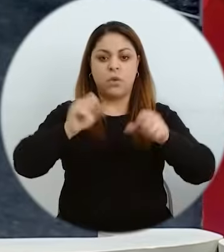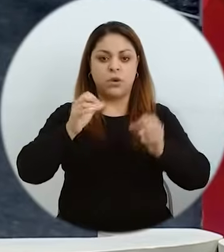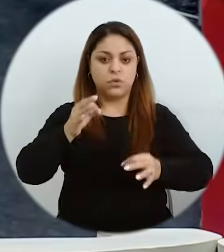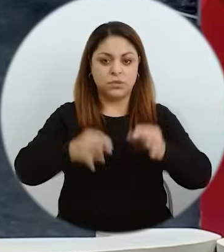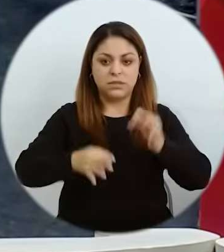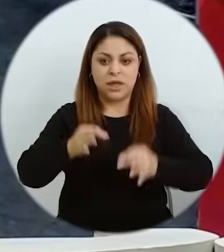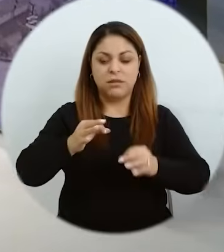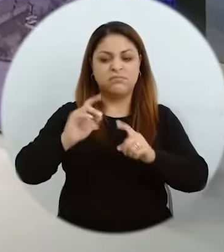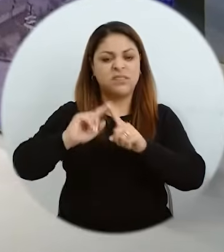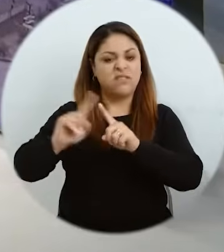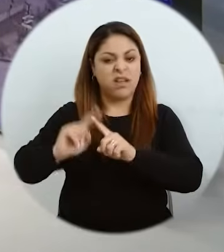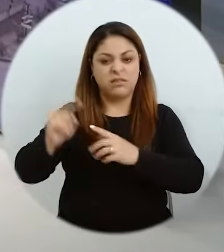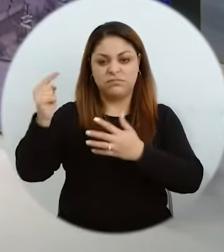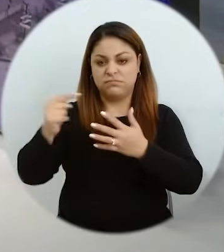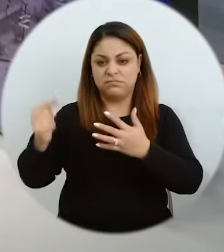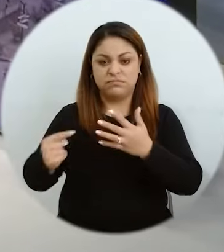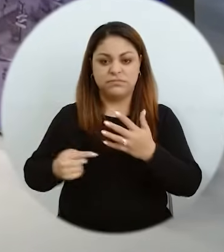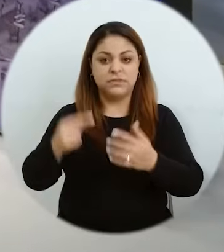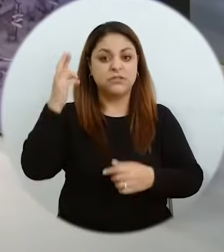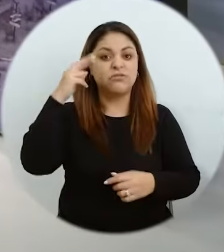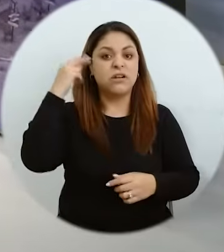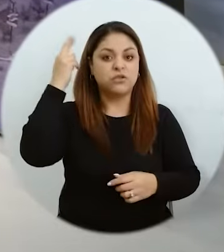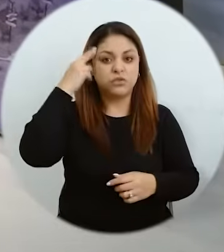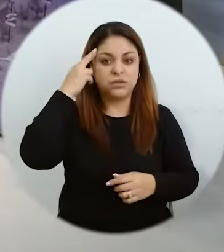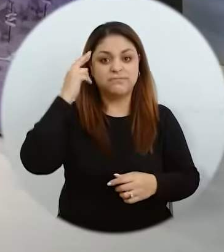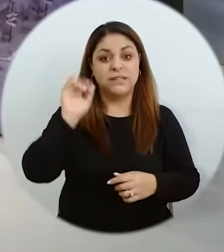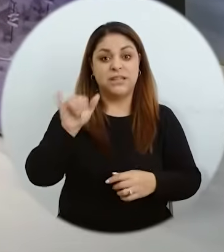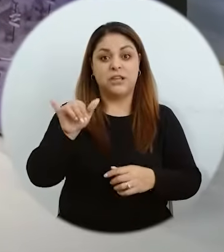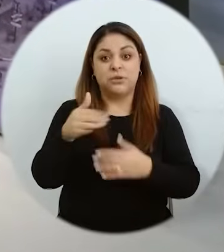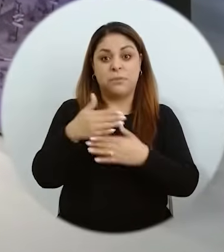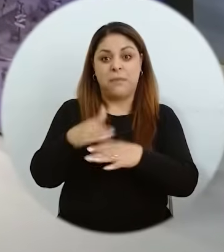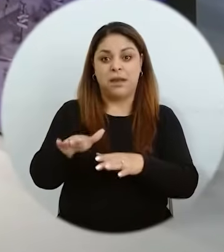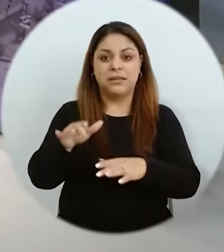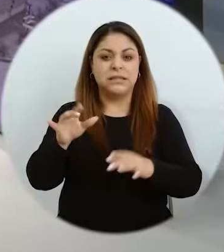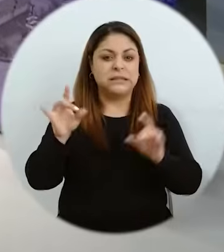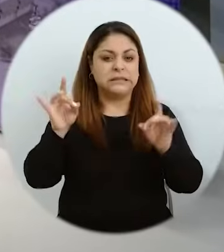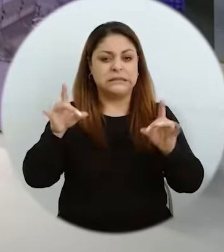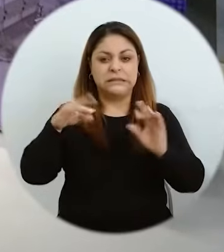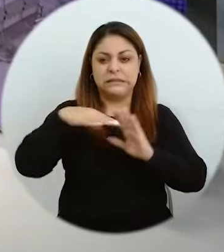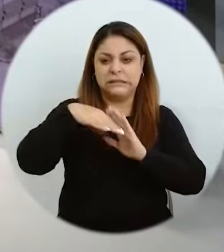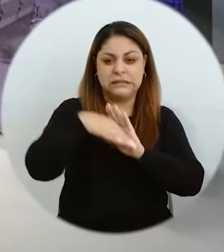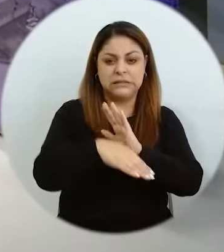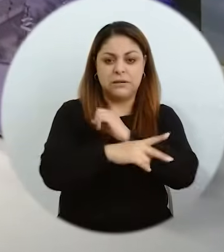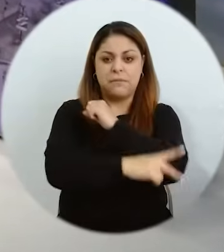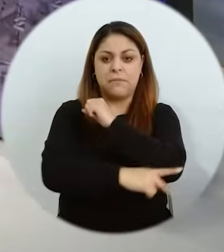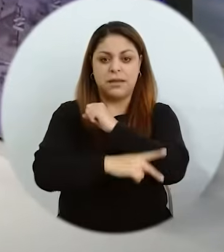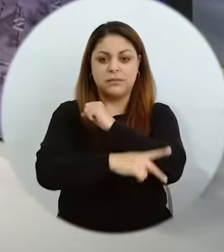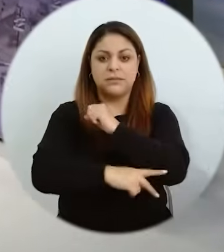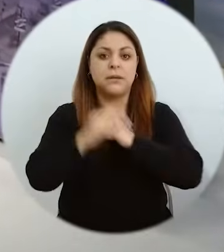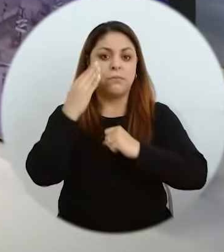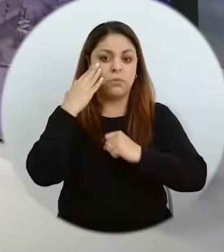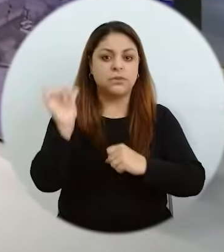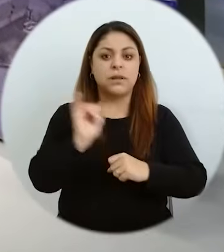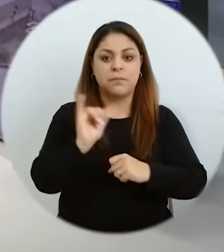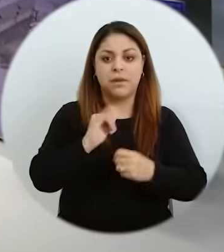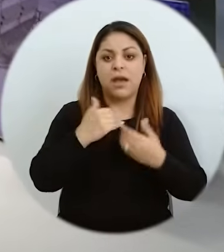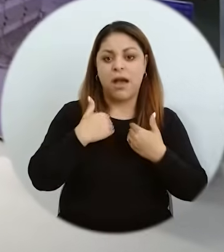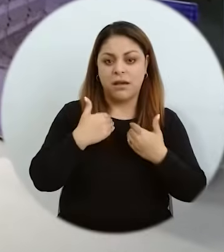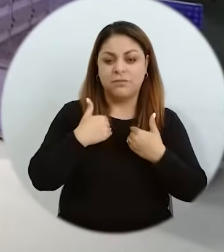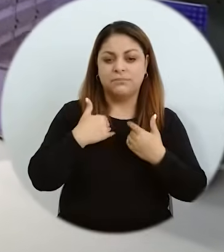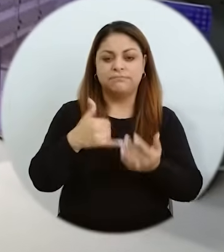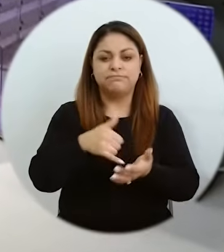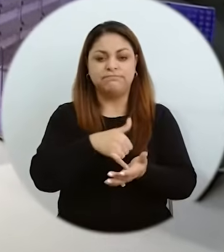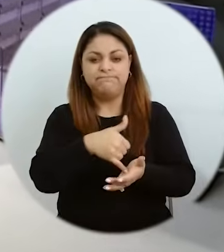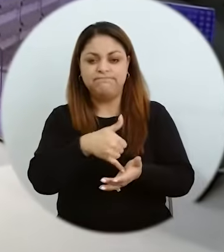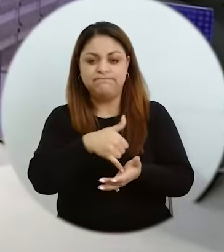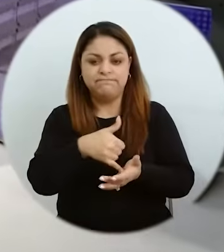diferentes razones, que es como solo parte de esa crisis que está viviendo el país, porque también tenemos, ¿verdad?, un debilitamiento de la seguridad